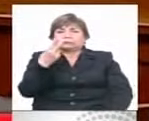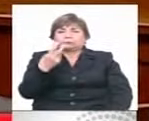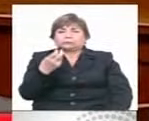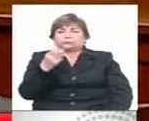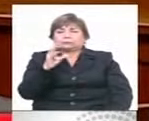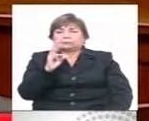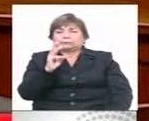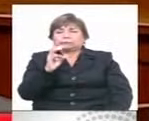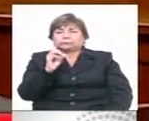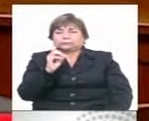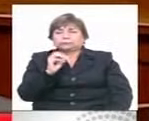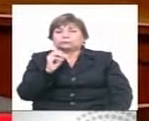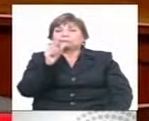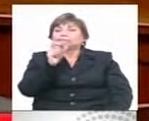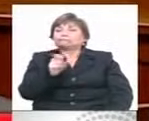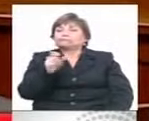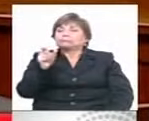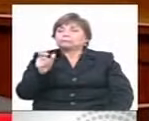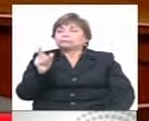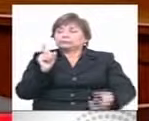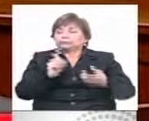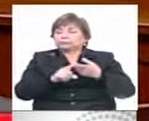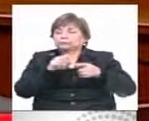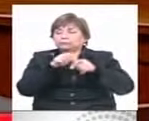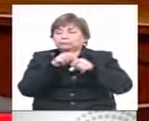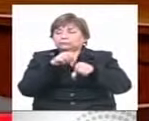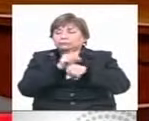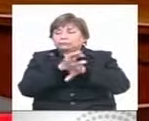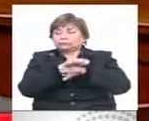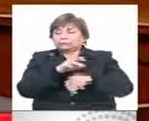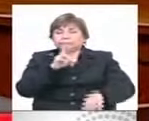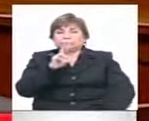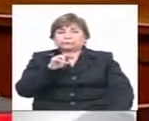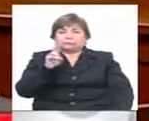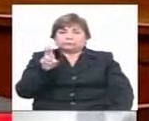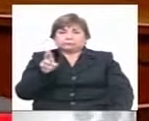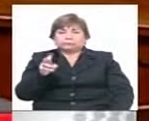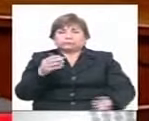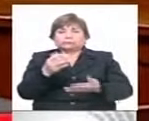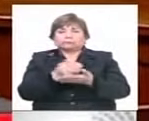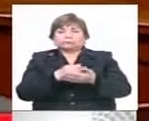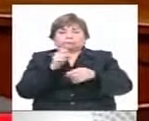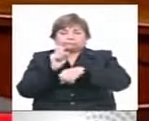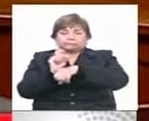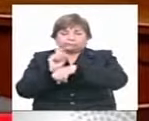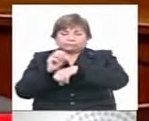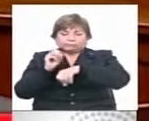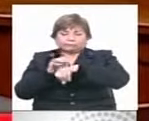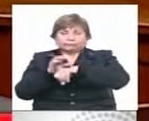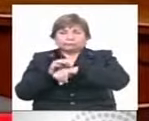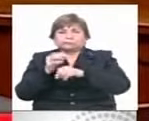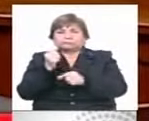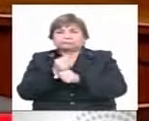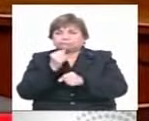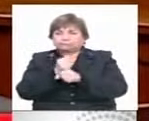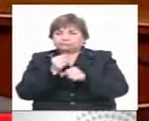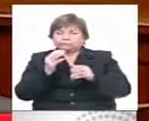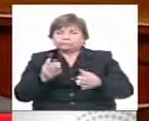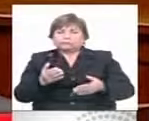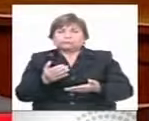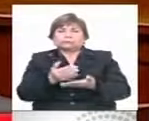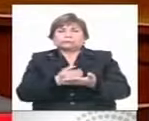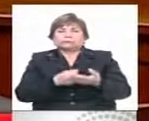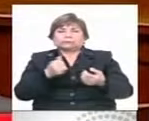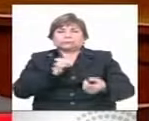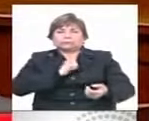11.250 personas serán beneficiadas hasta julio del 2022 con servicios de capacitación laboral, capacitación para el